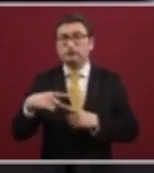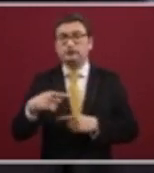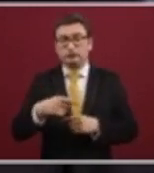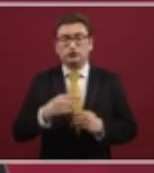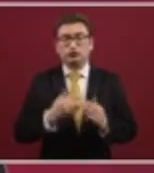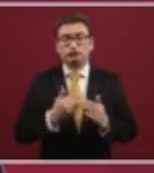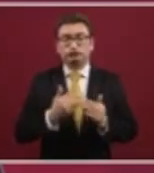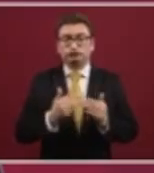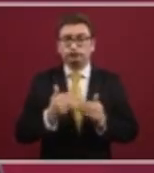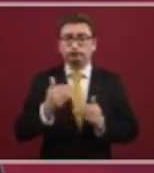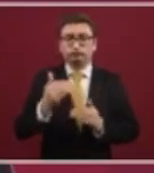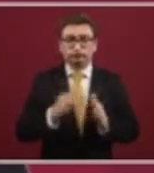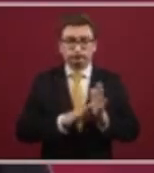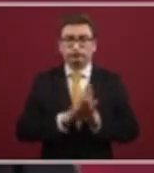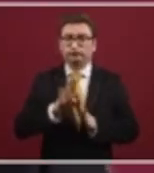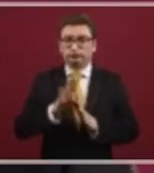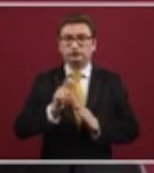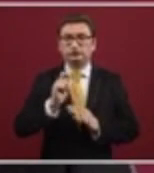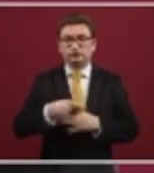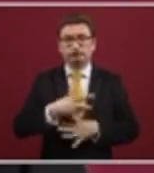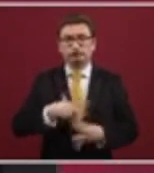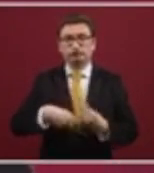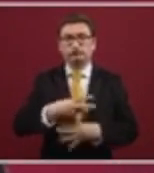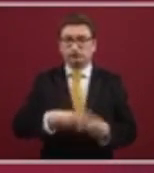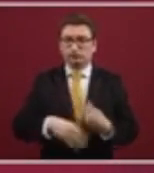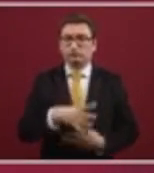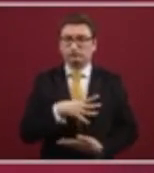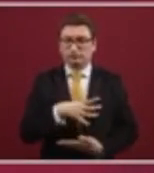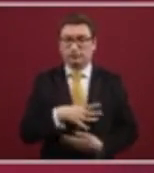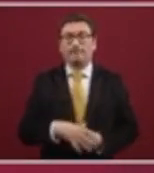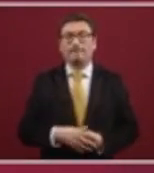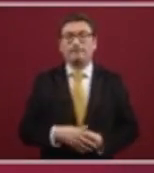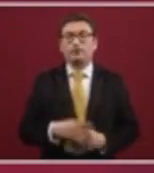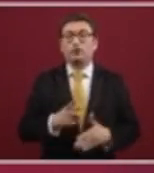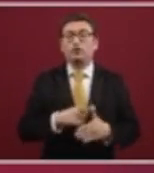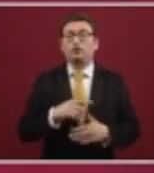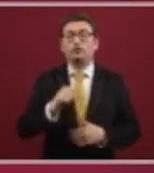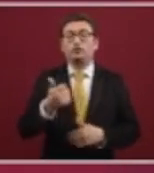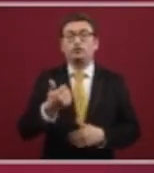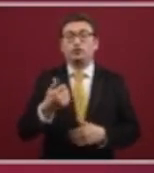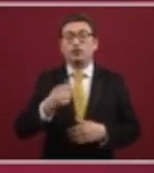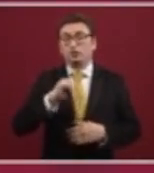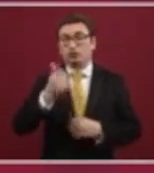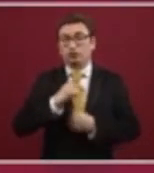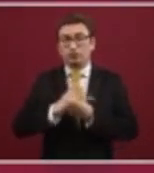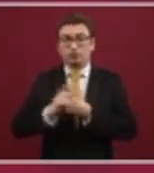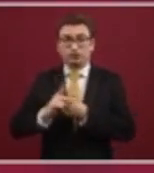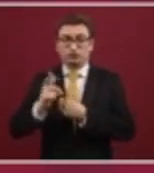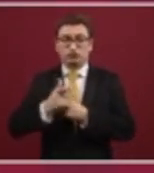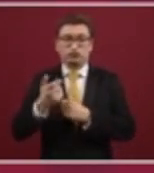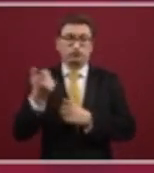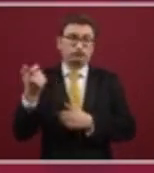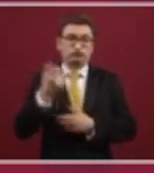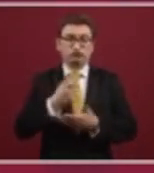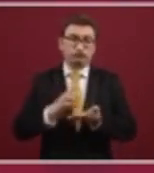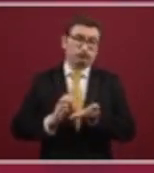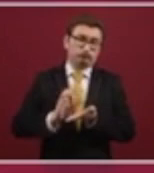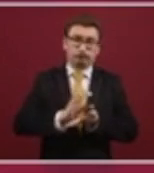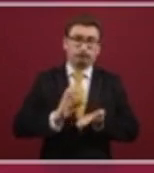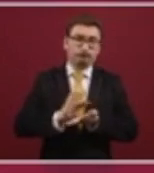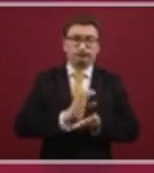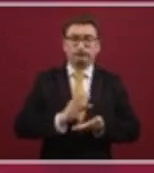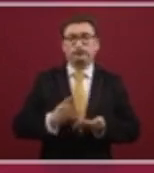Les adelanto que está llegando inversión extranjera. Les